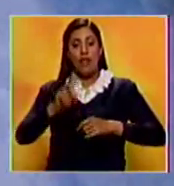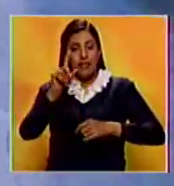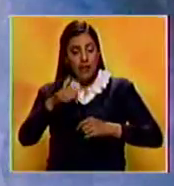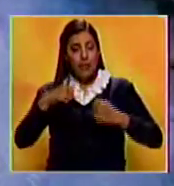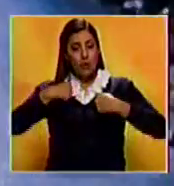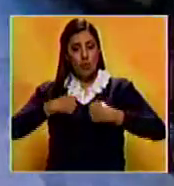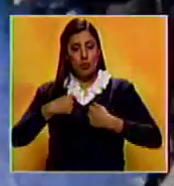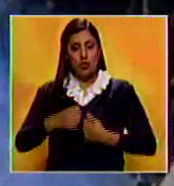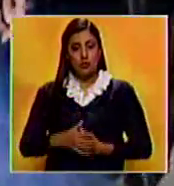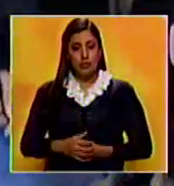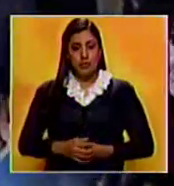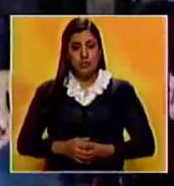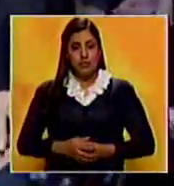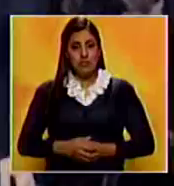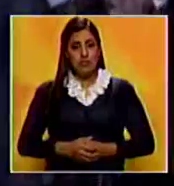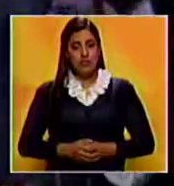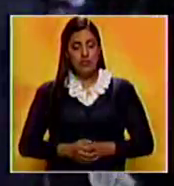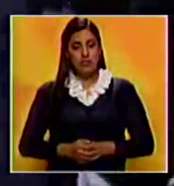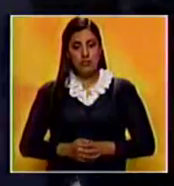bolsos.